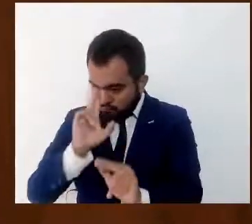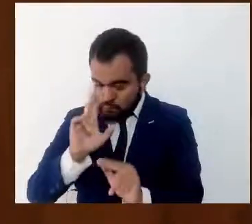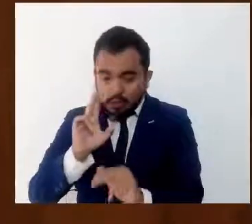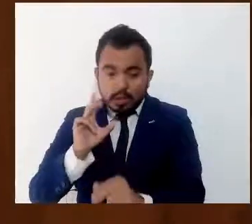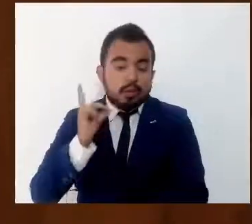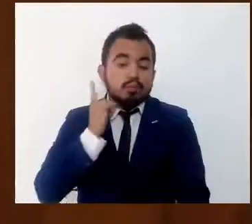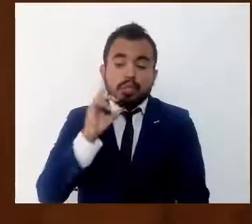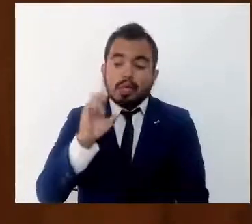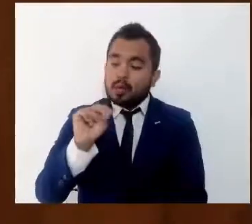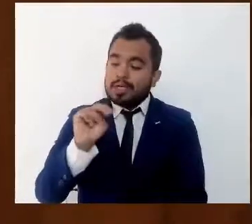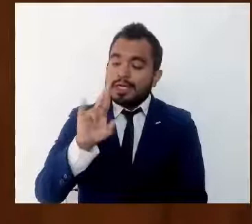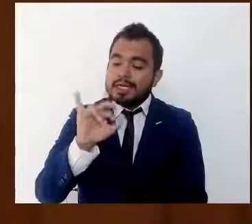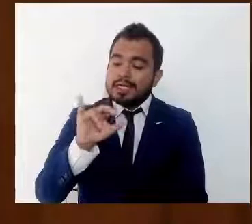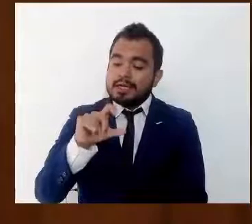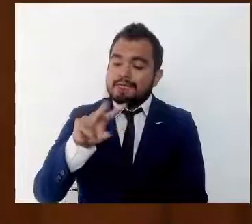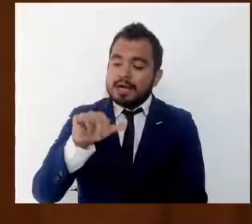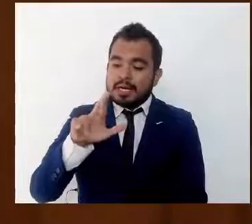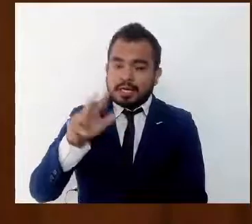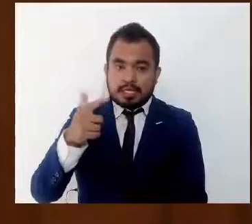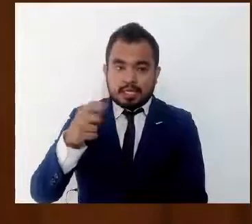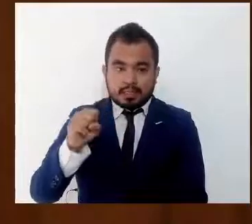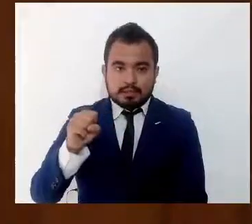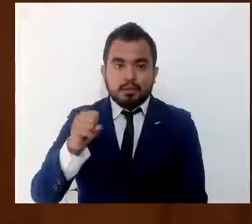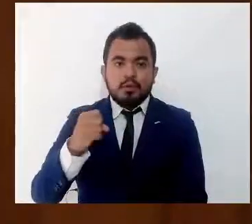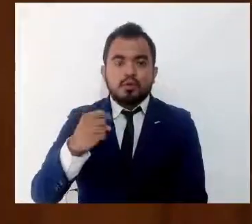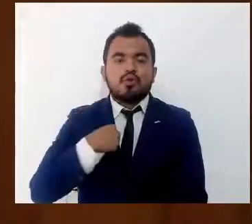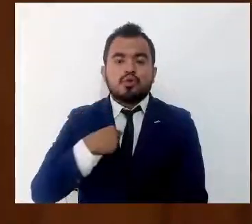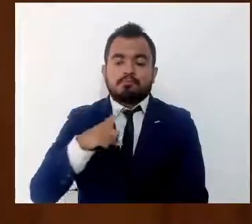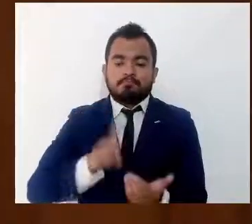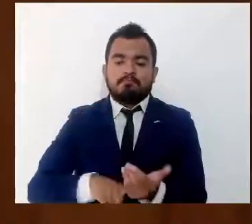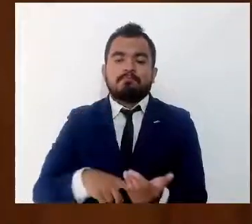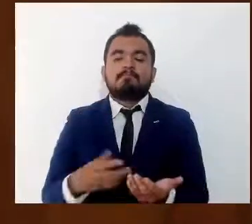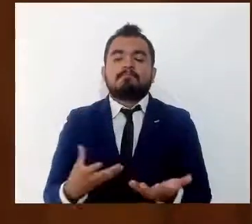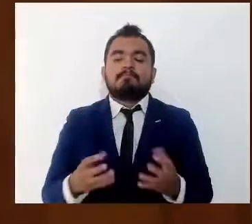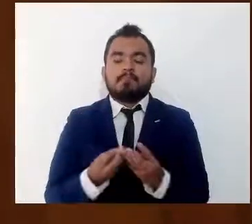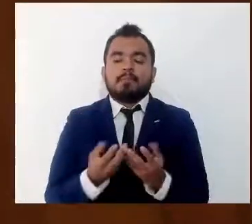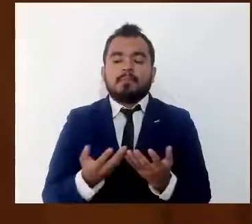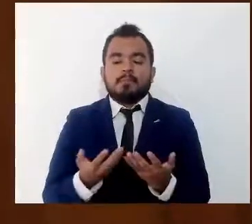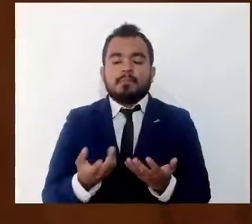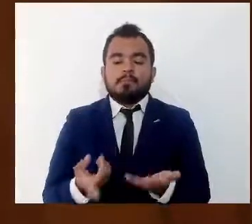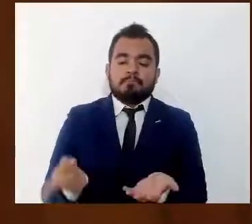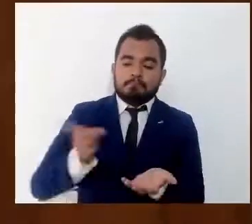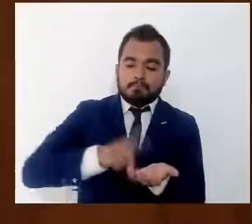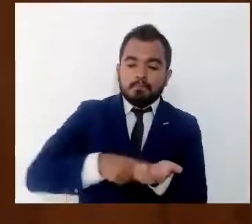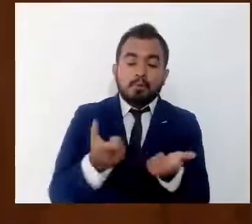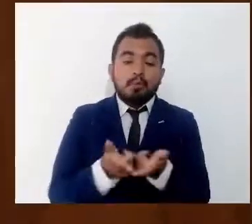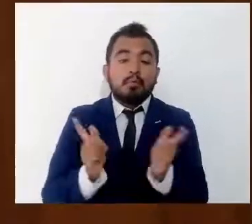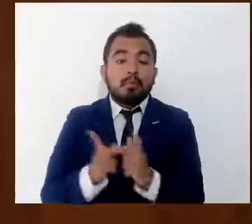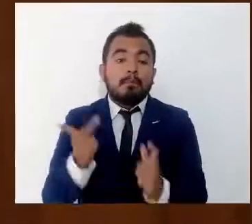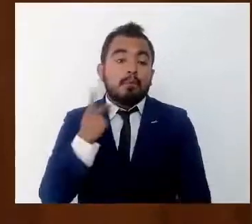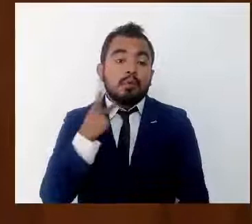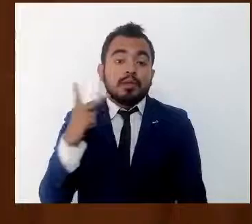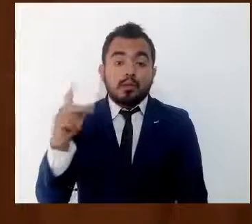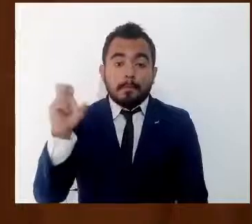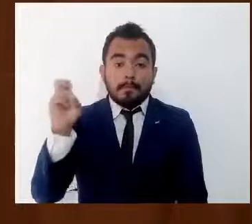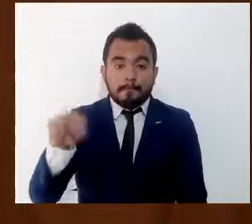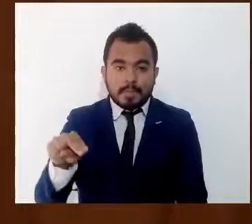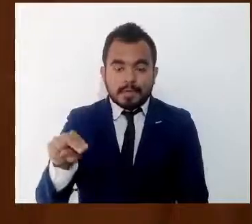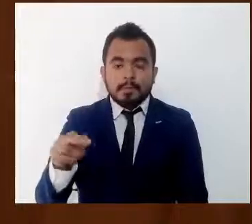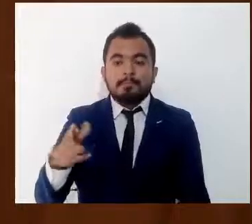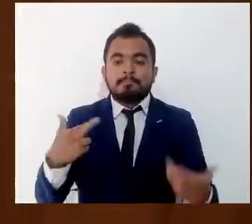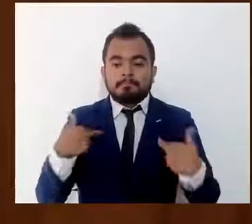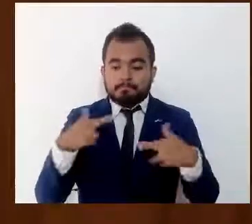Voz, como integrantes del grupo parlamentario del Partido Acción Nacional, y a nombre del mismo, sometemos